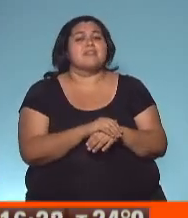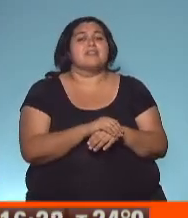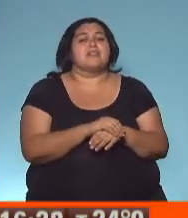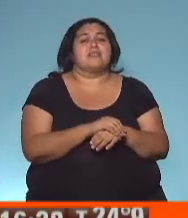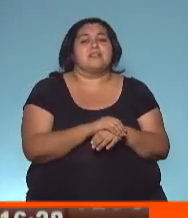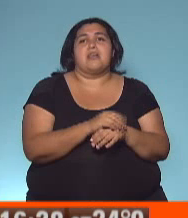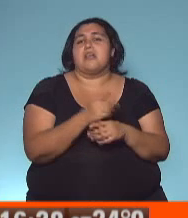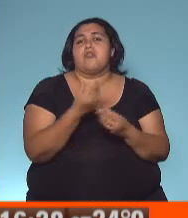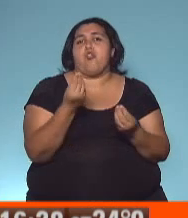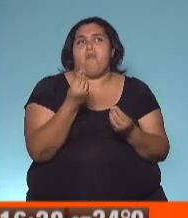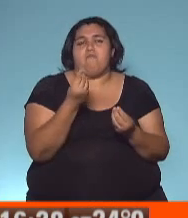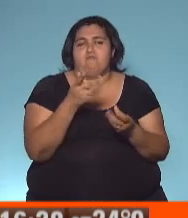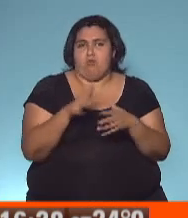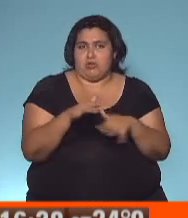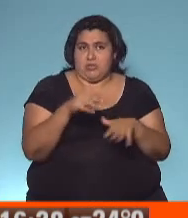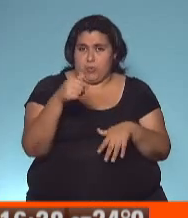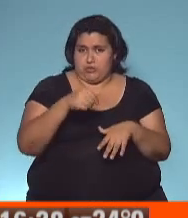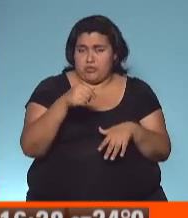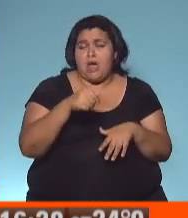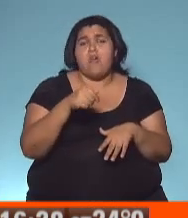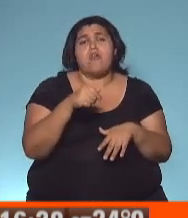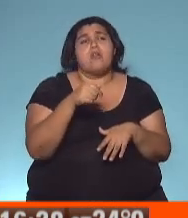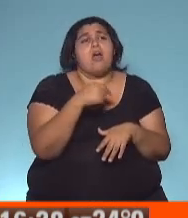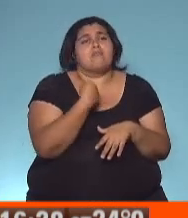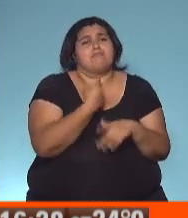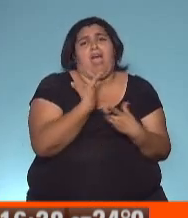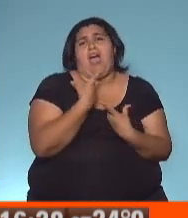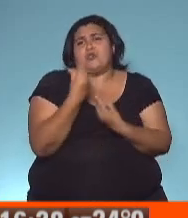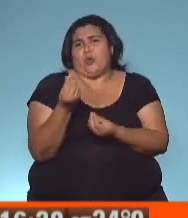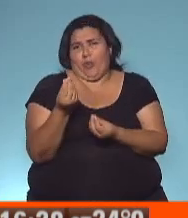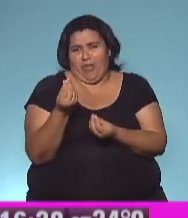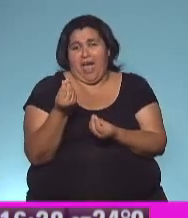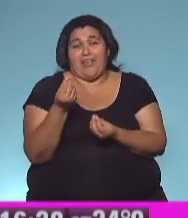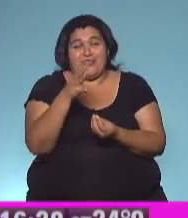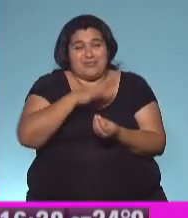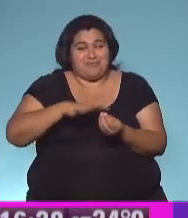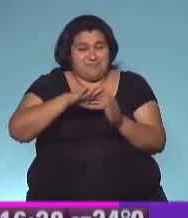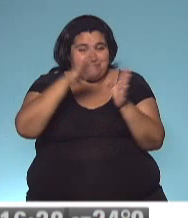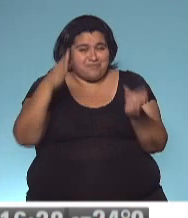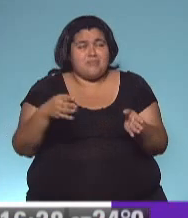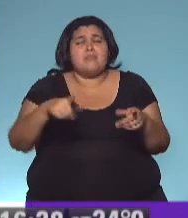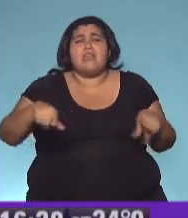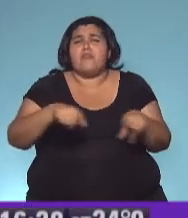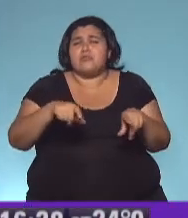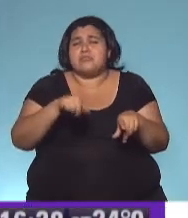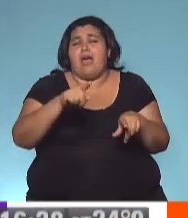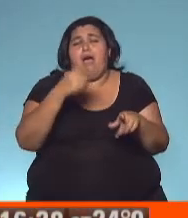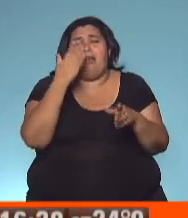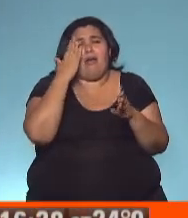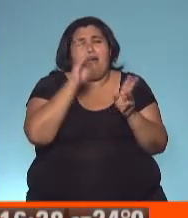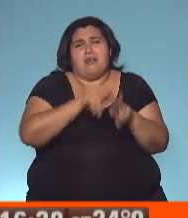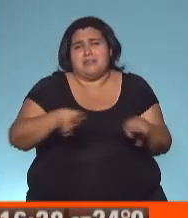en lo que estamos viviendo, aportando ahí nuestro estadio de futsal, equipándolo con 120